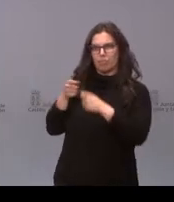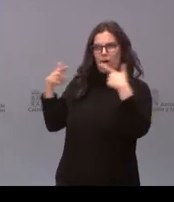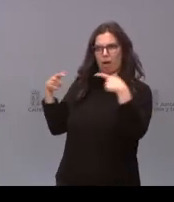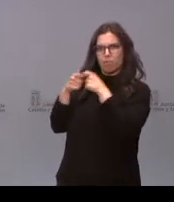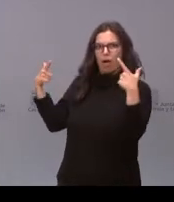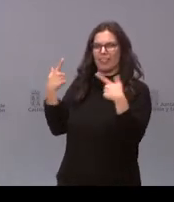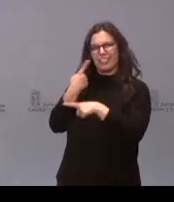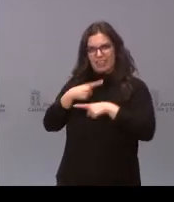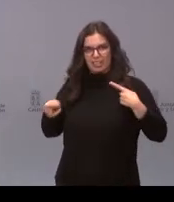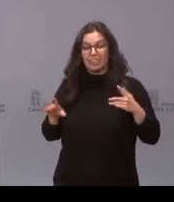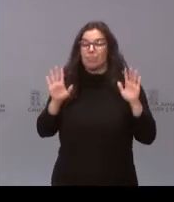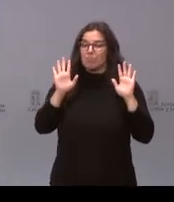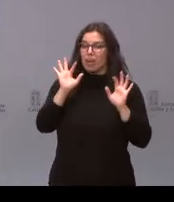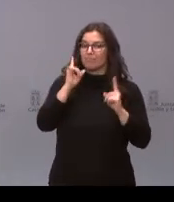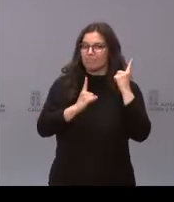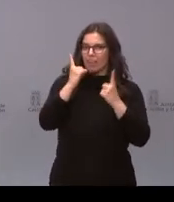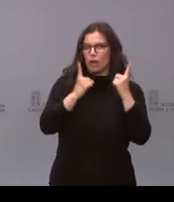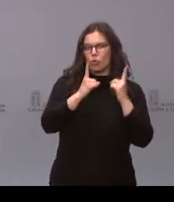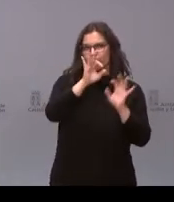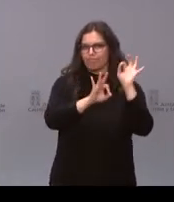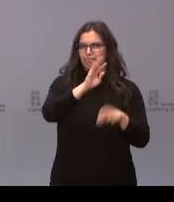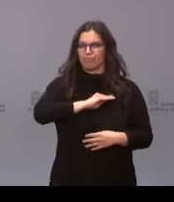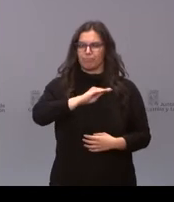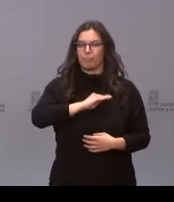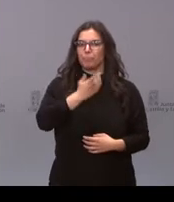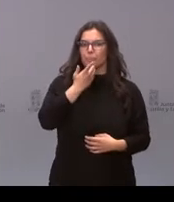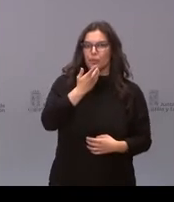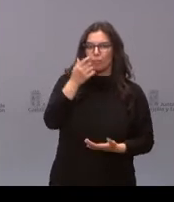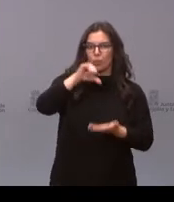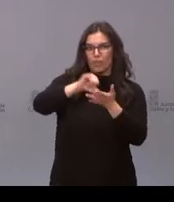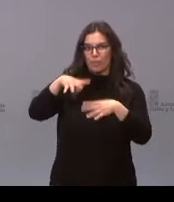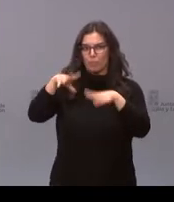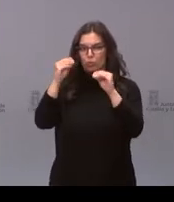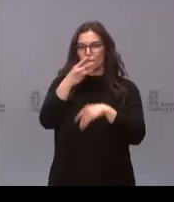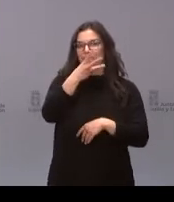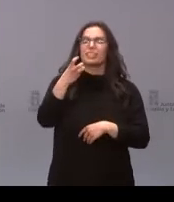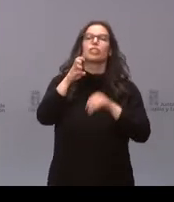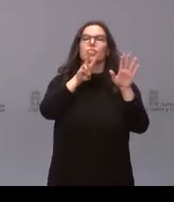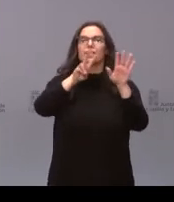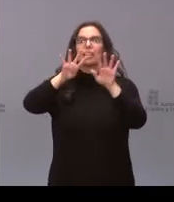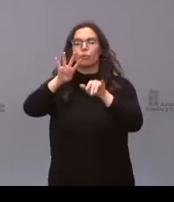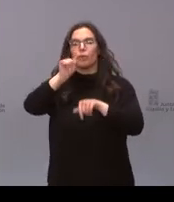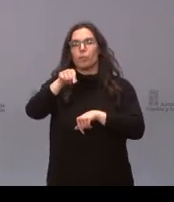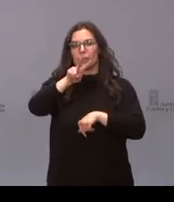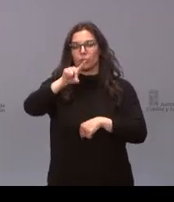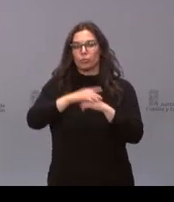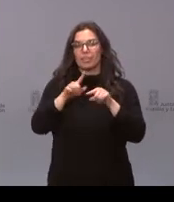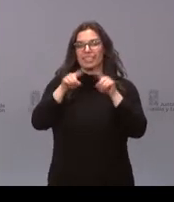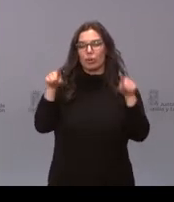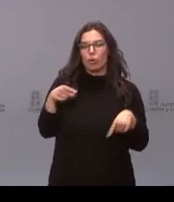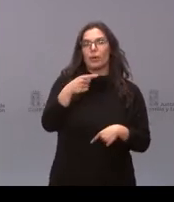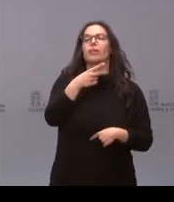detectamos municipios con altas incidencias como la ciudad de burgos con 379 con 21 segovia